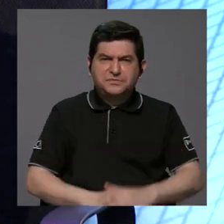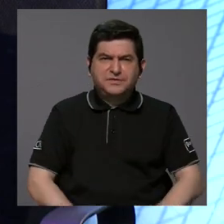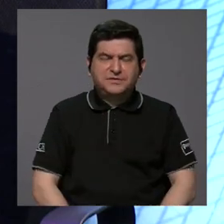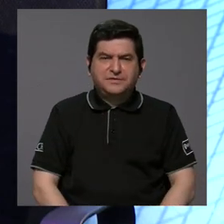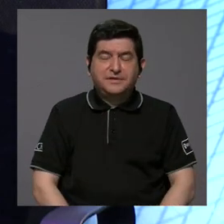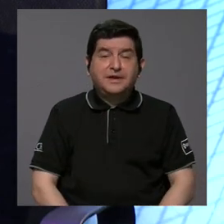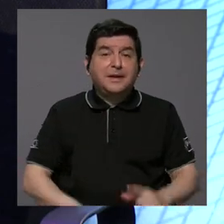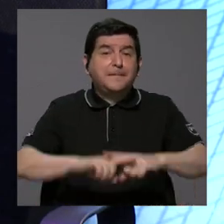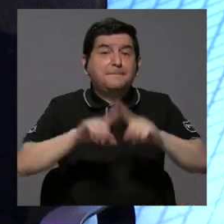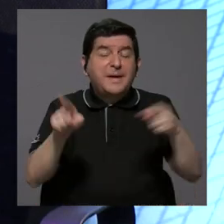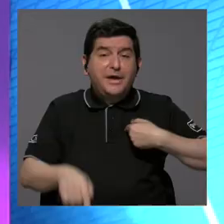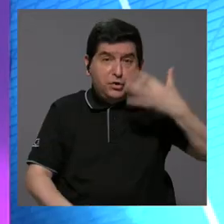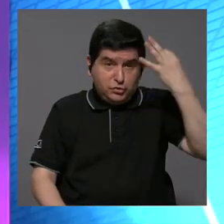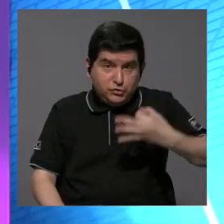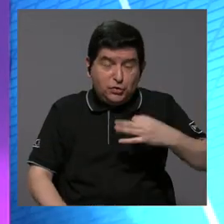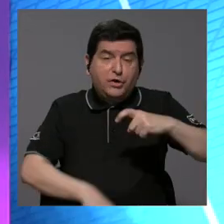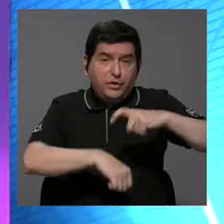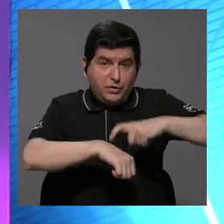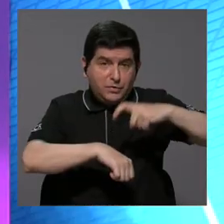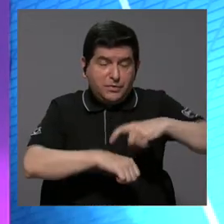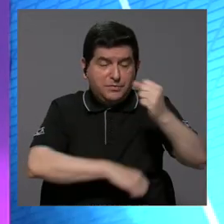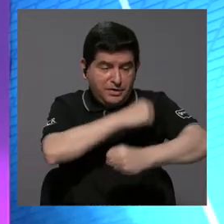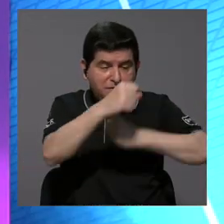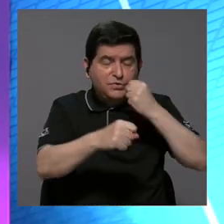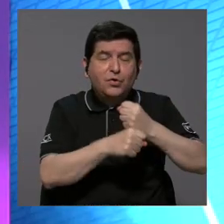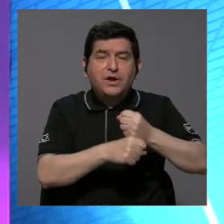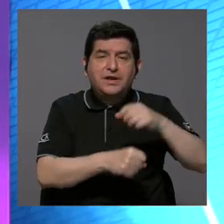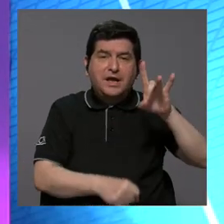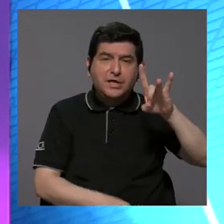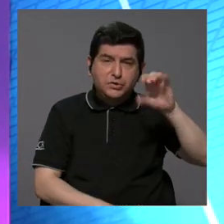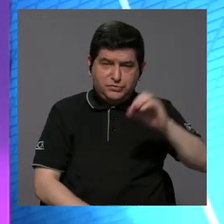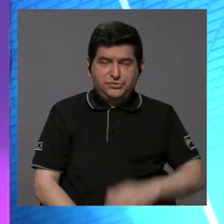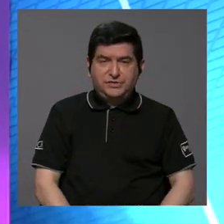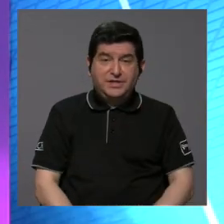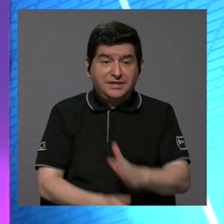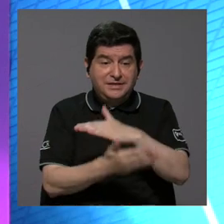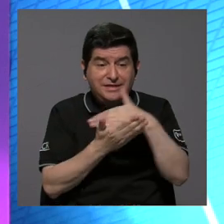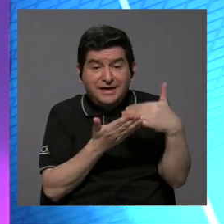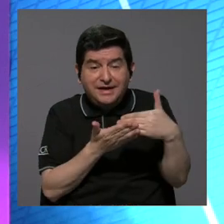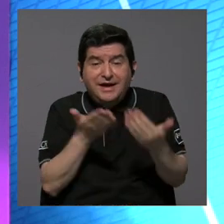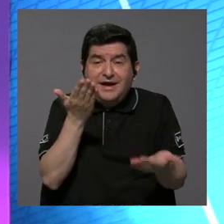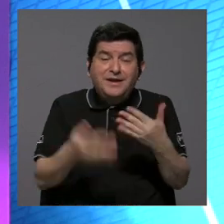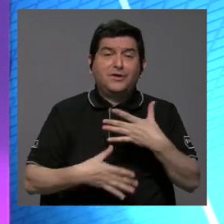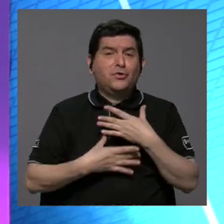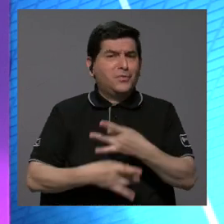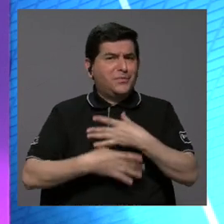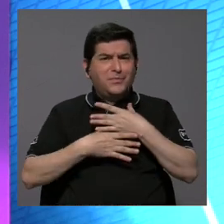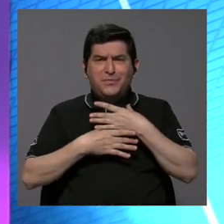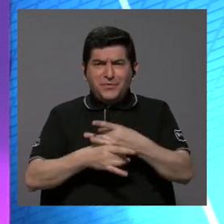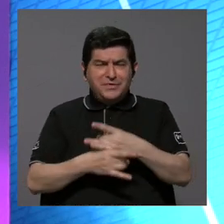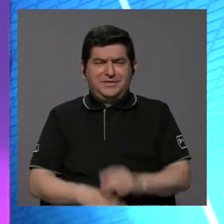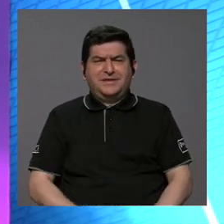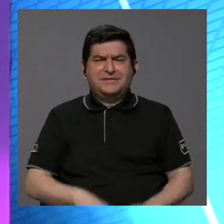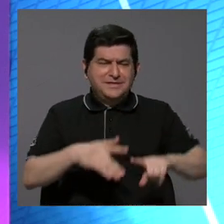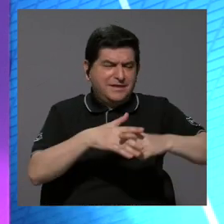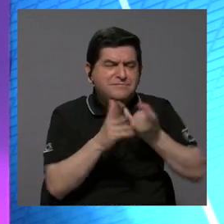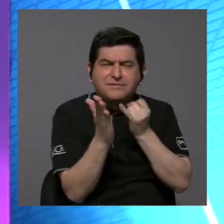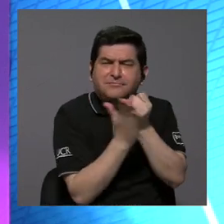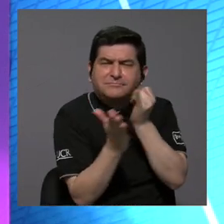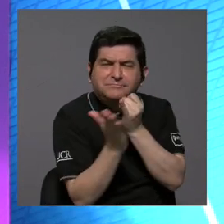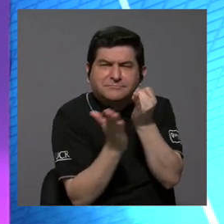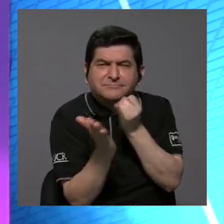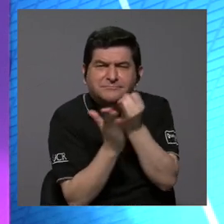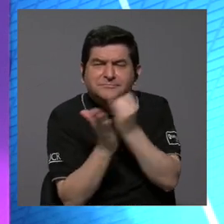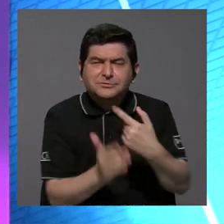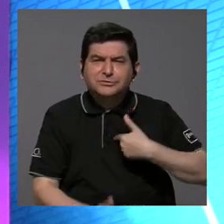sin embargo creo que en algún momento en los años 80s y es algo que tal vez sería interesantísimo poder empezar a investigar